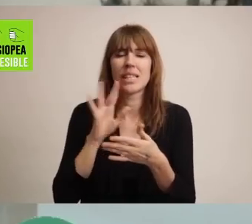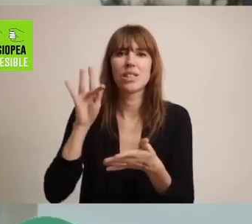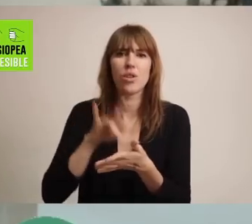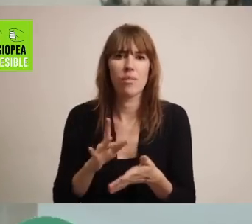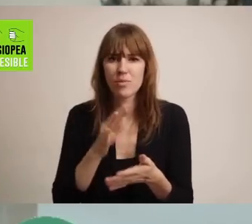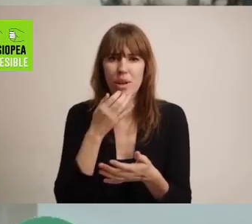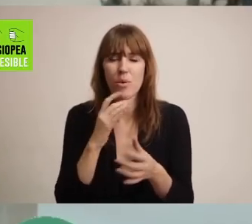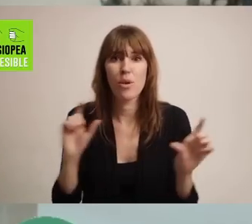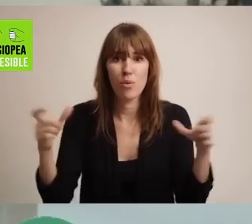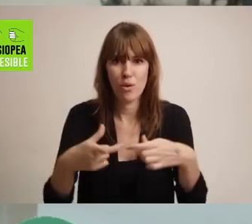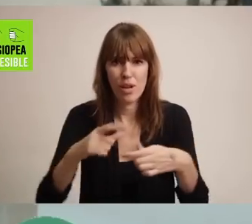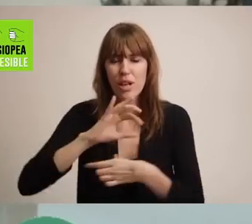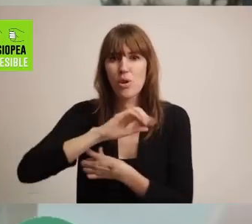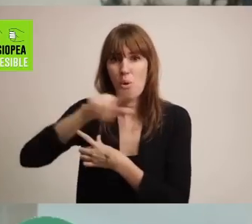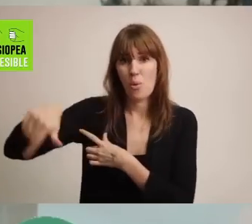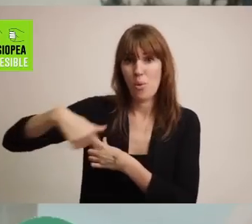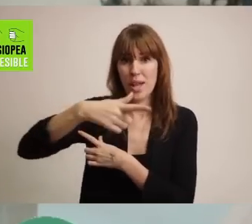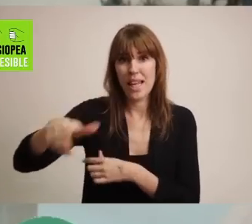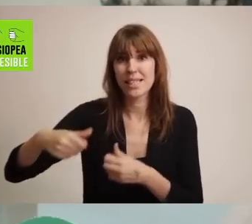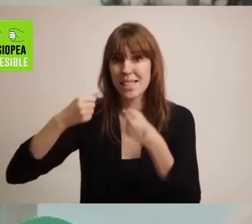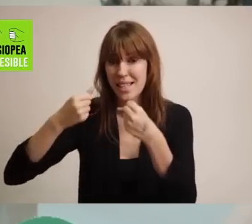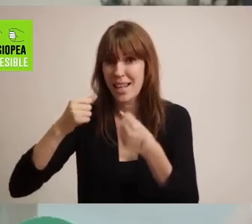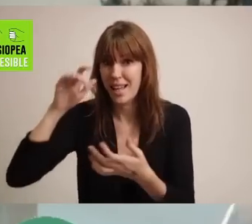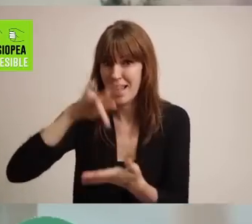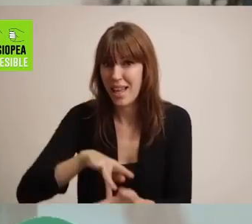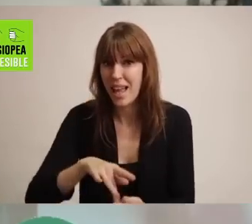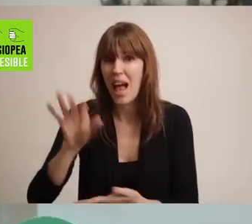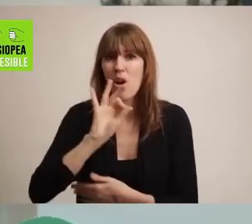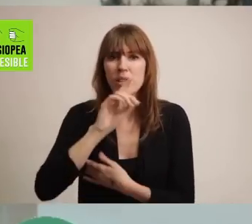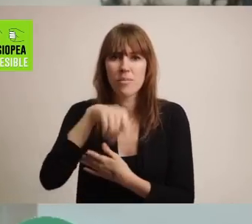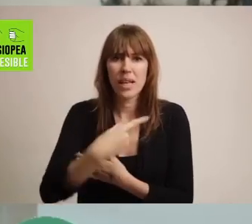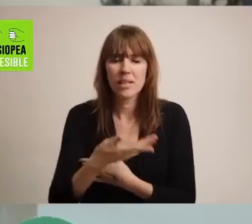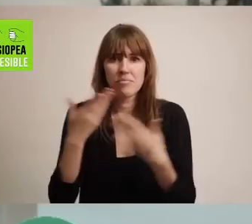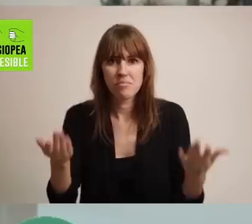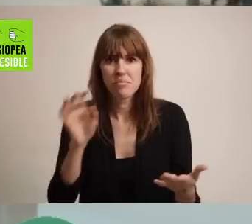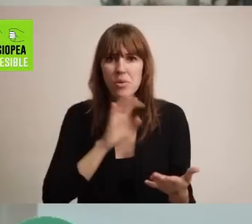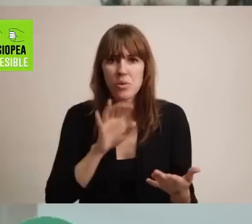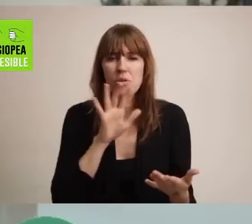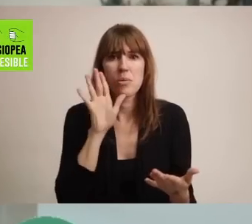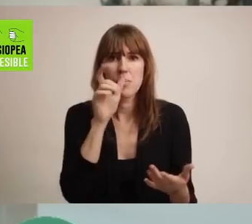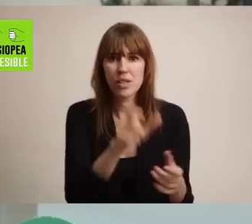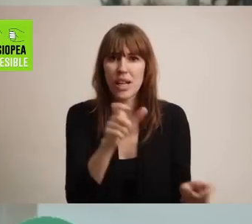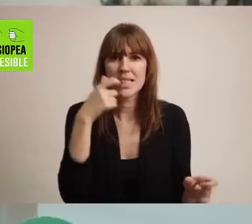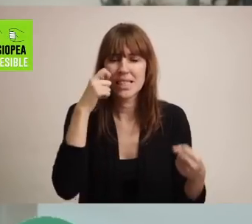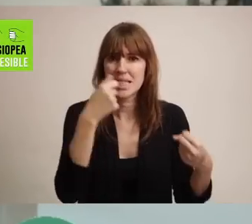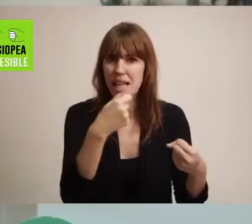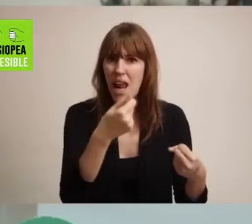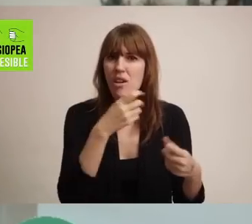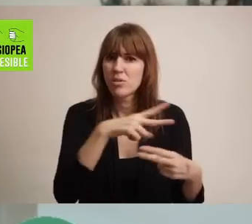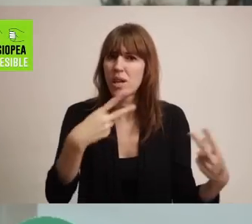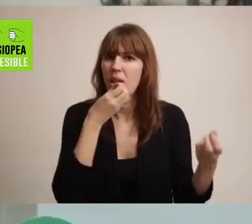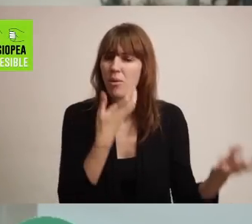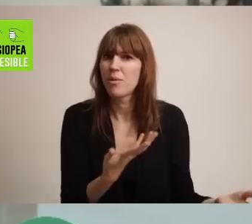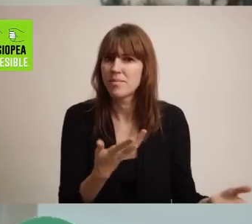y hacía, por supuesto, tuvo buenos resultados con personas que se sanaron. Pero